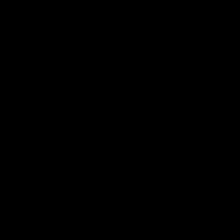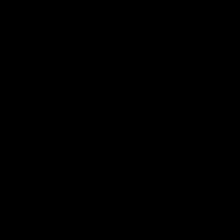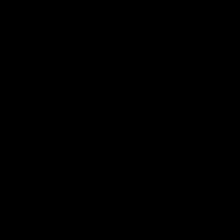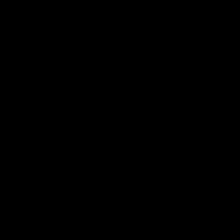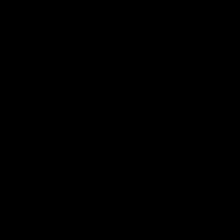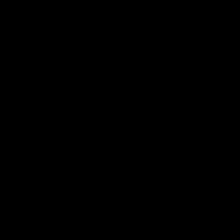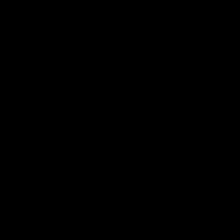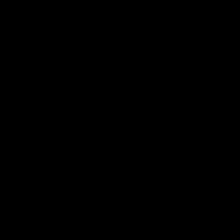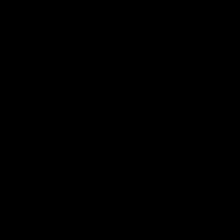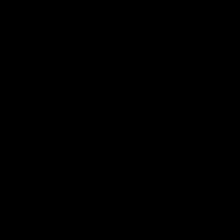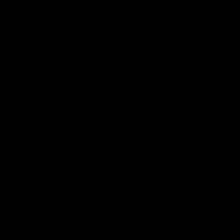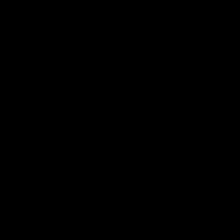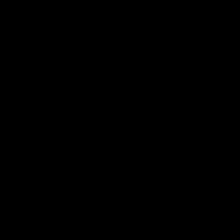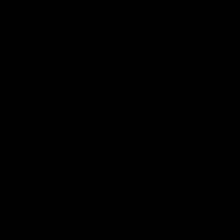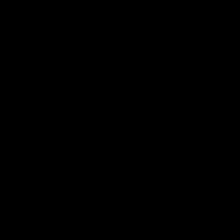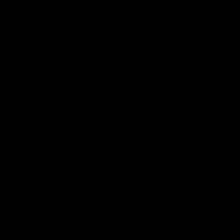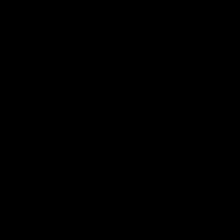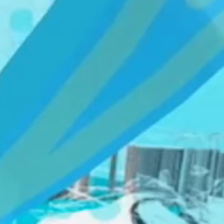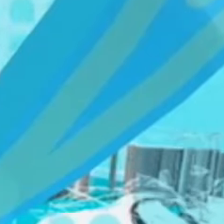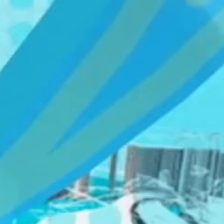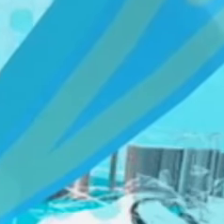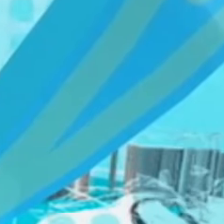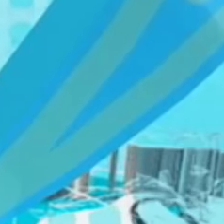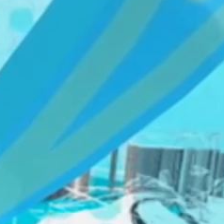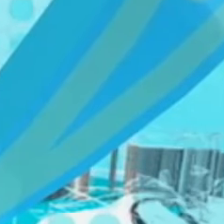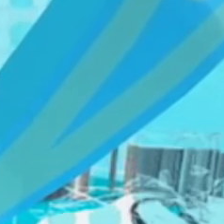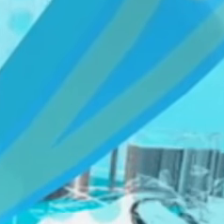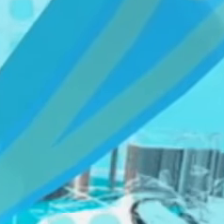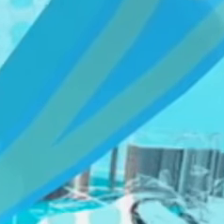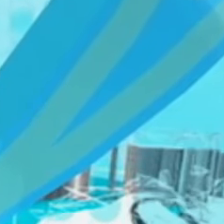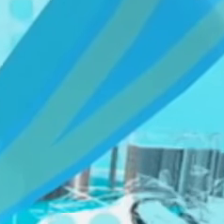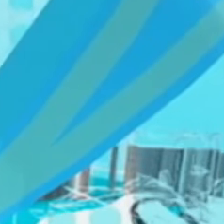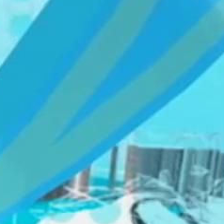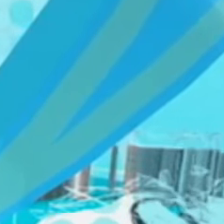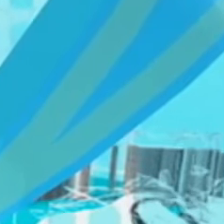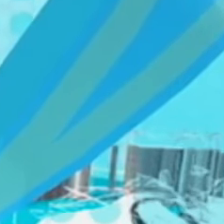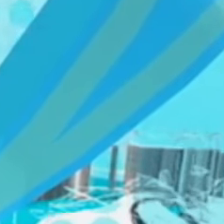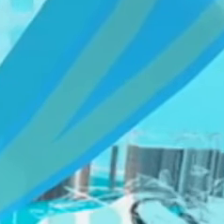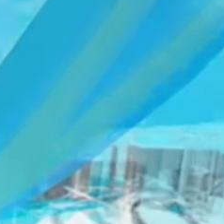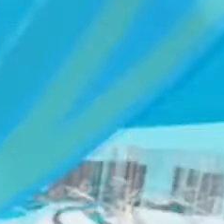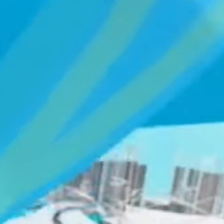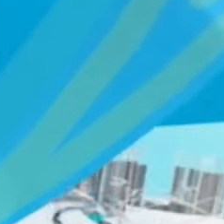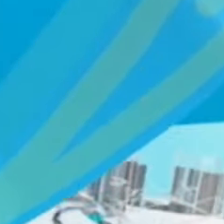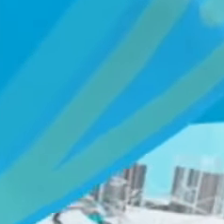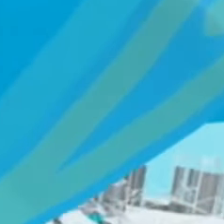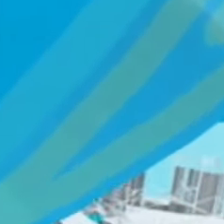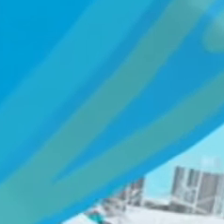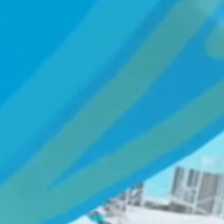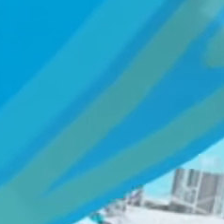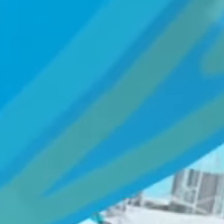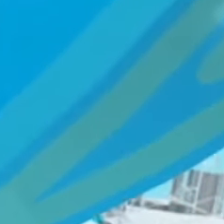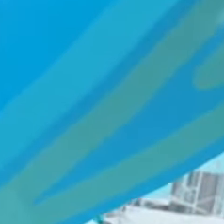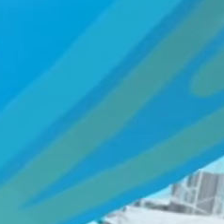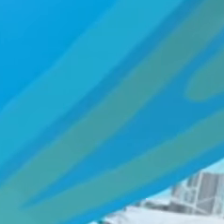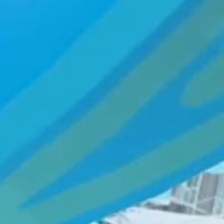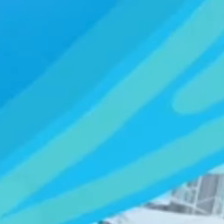13, Costa Rica Televisión. Banco Popular presenta El Tipo de